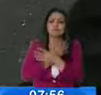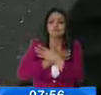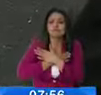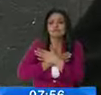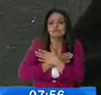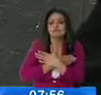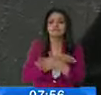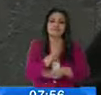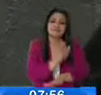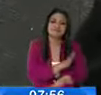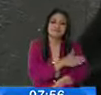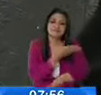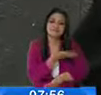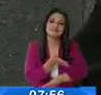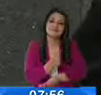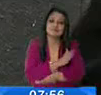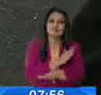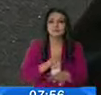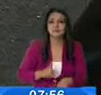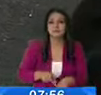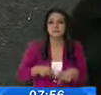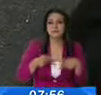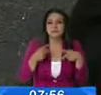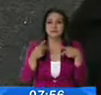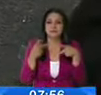donde mi vida